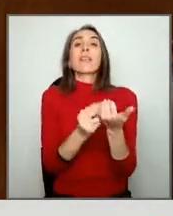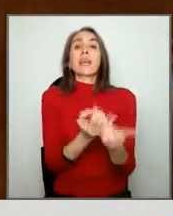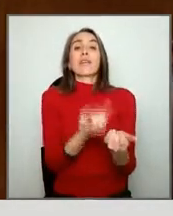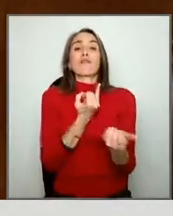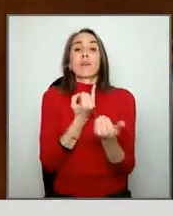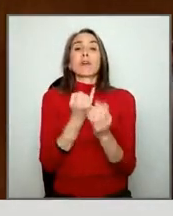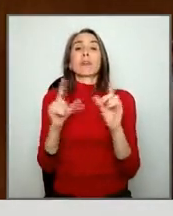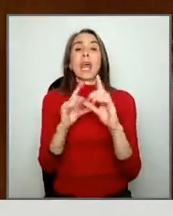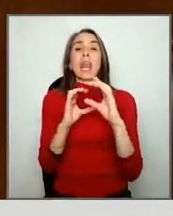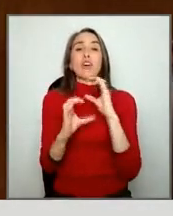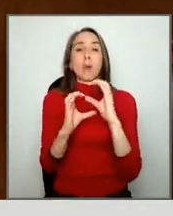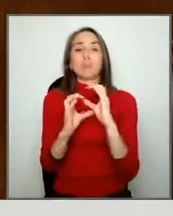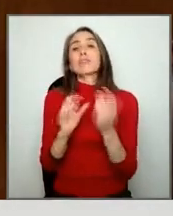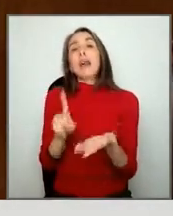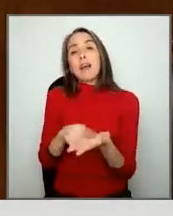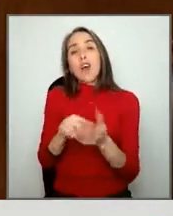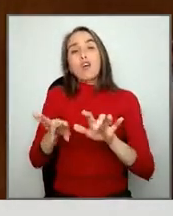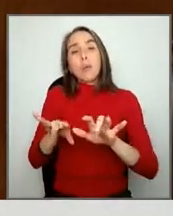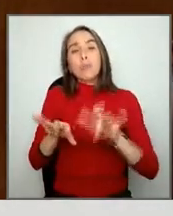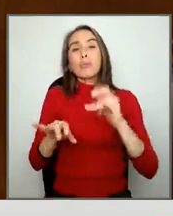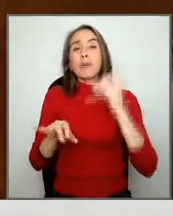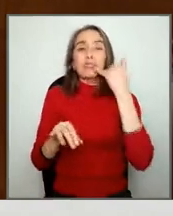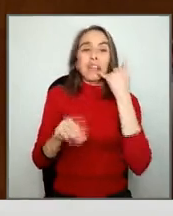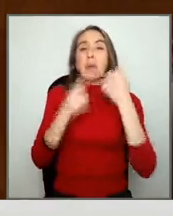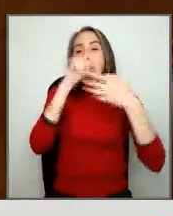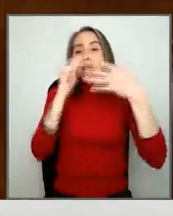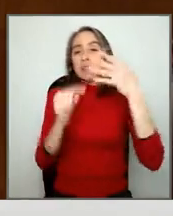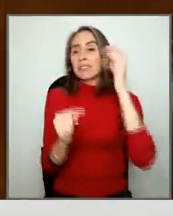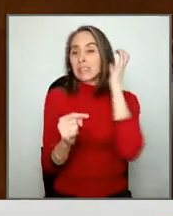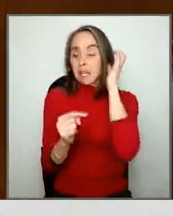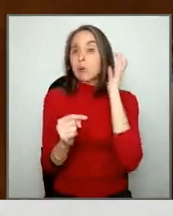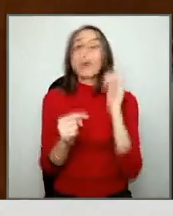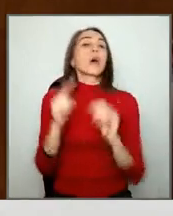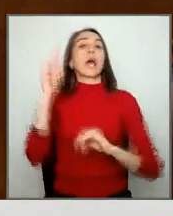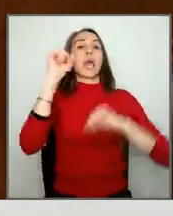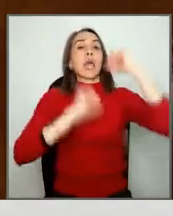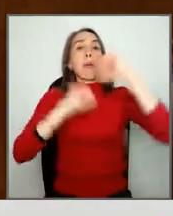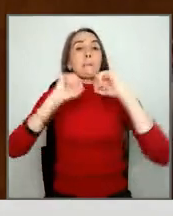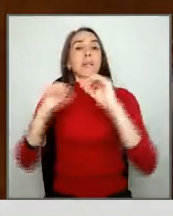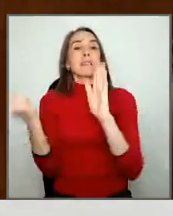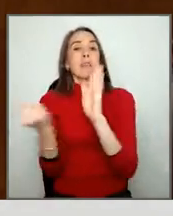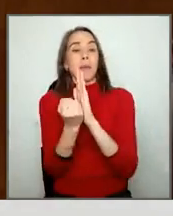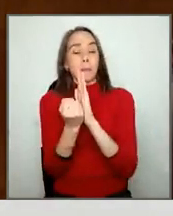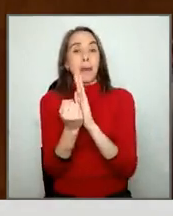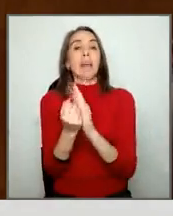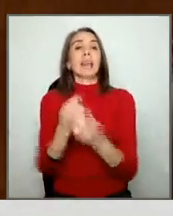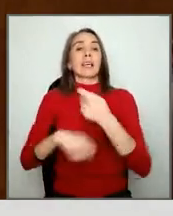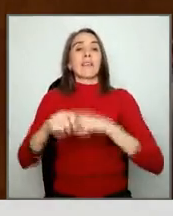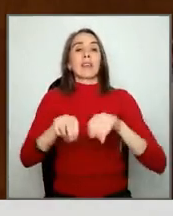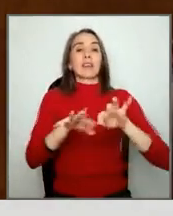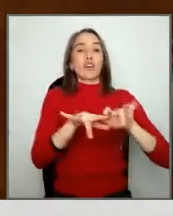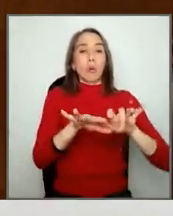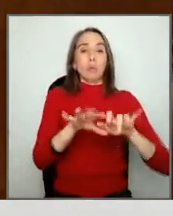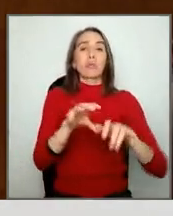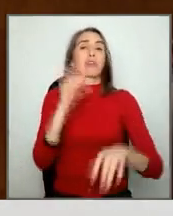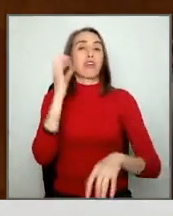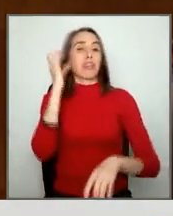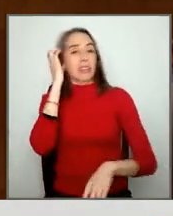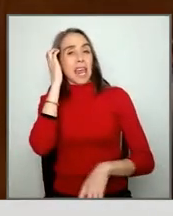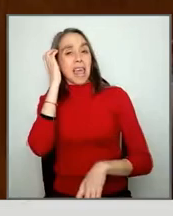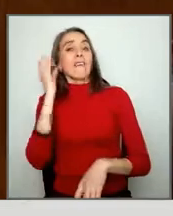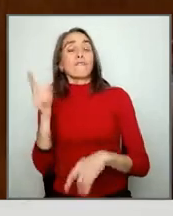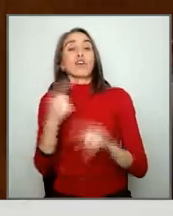consecuencia de los constantes cambios que las marcas generan en los dispositivos electrónicos que comercializan actualmente existe un